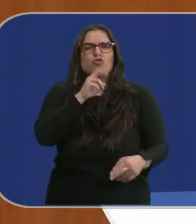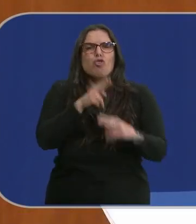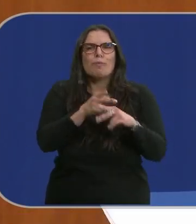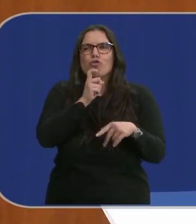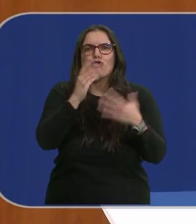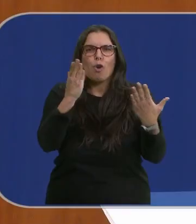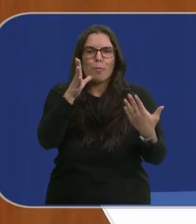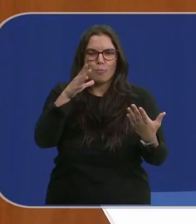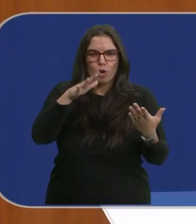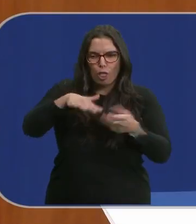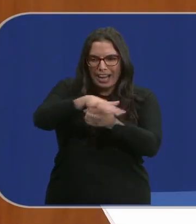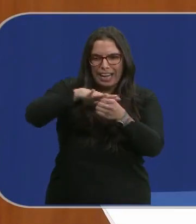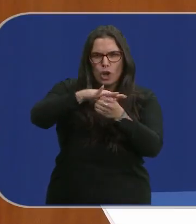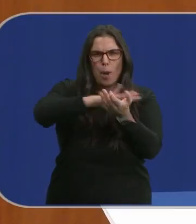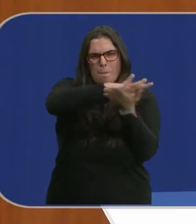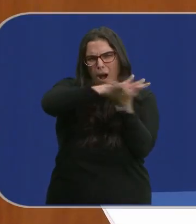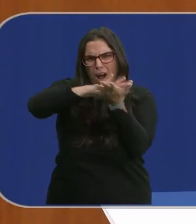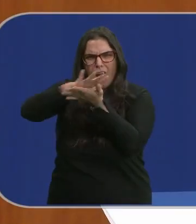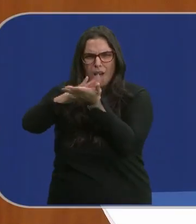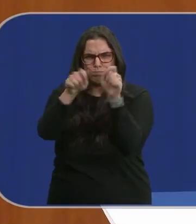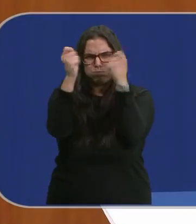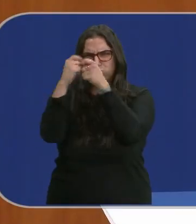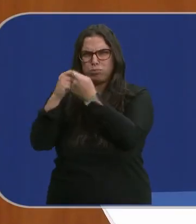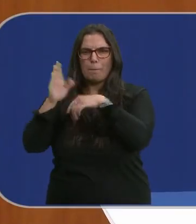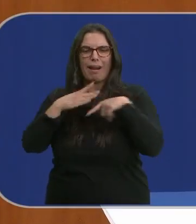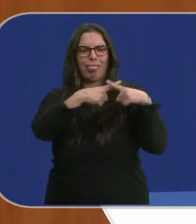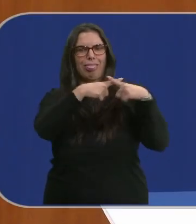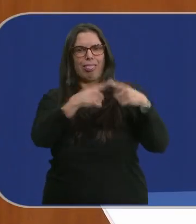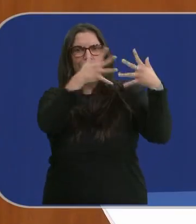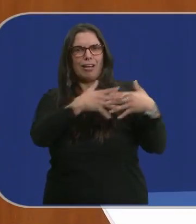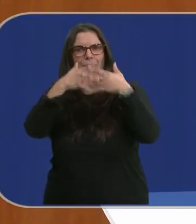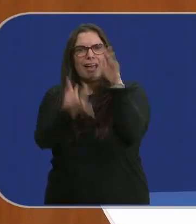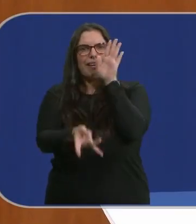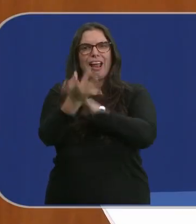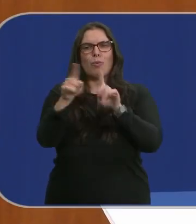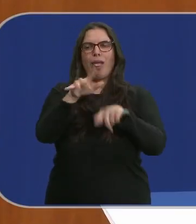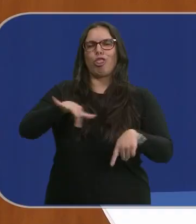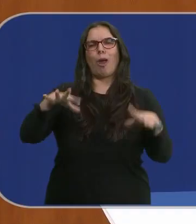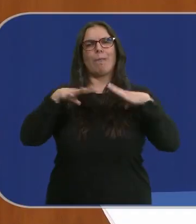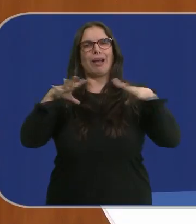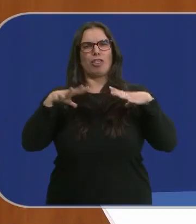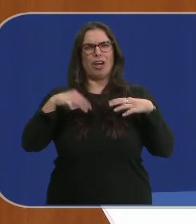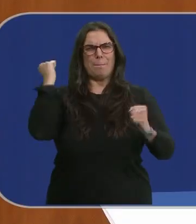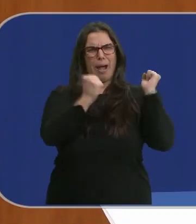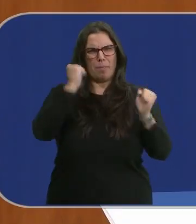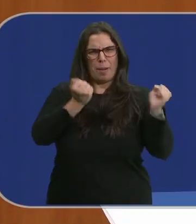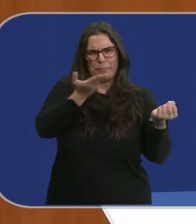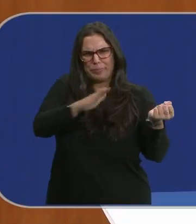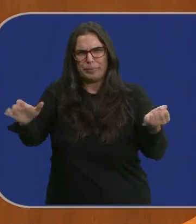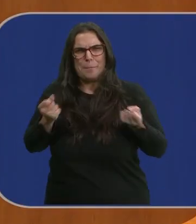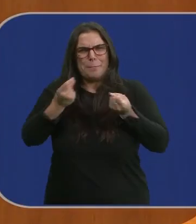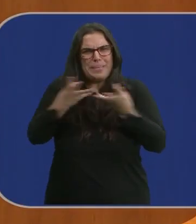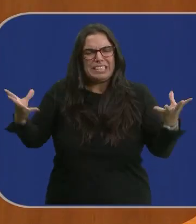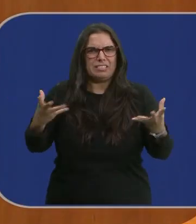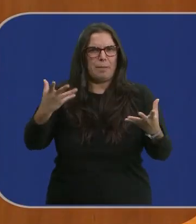a destruir una región para repartírsela con Estados Unidos y hacer un resort, asesinando a miles y miles de